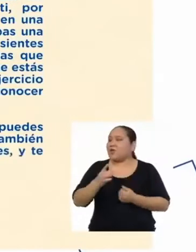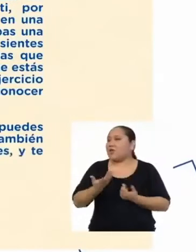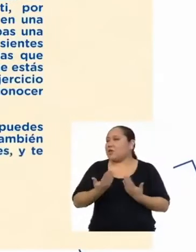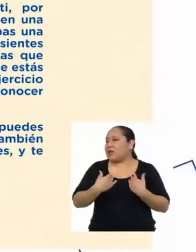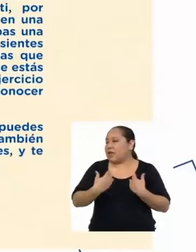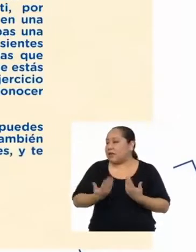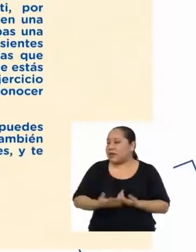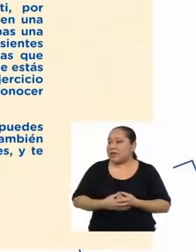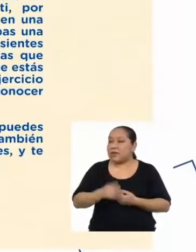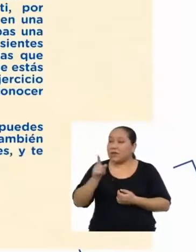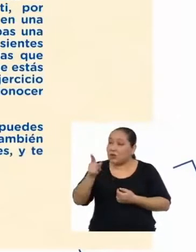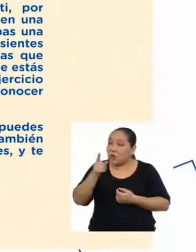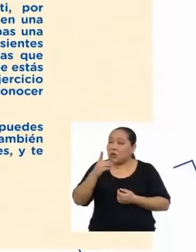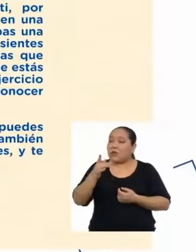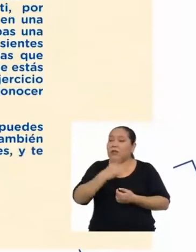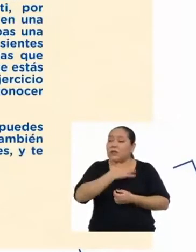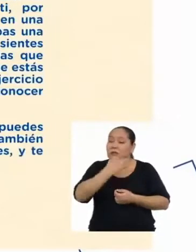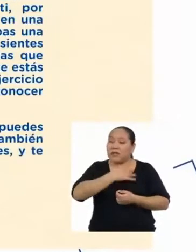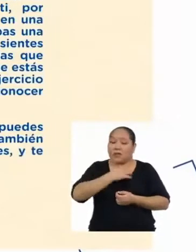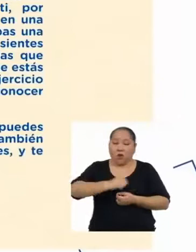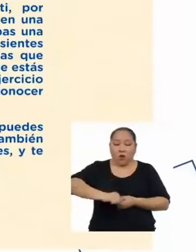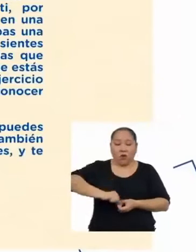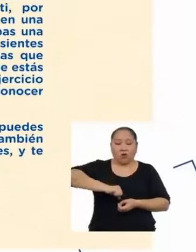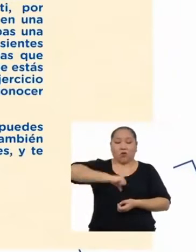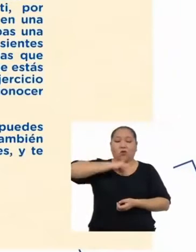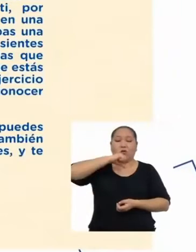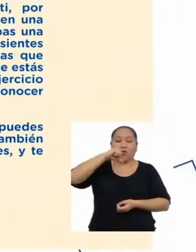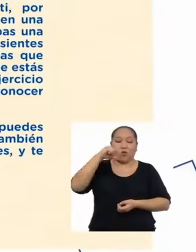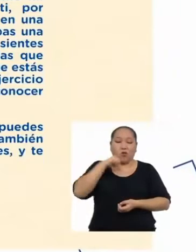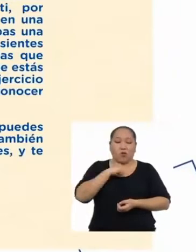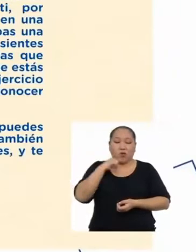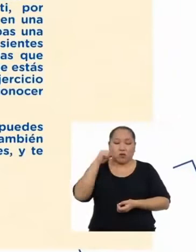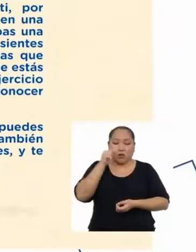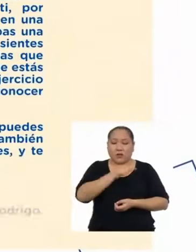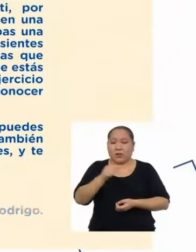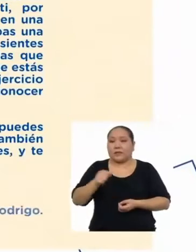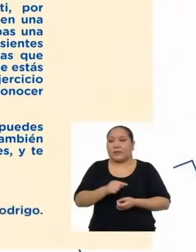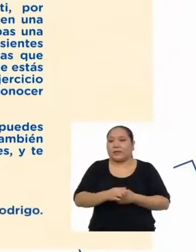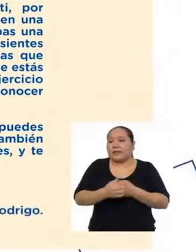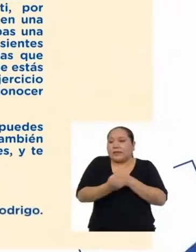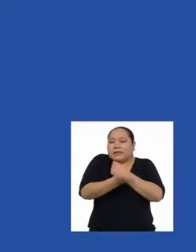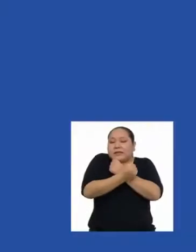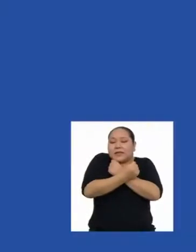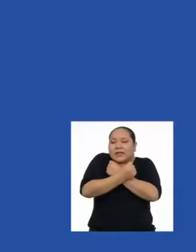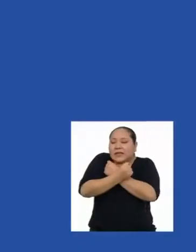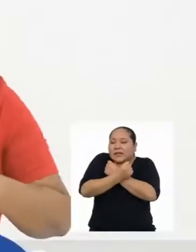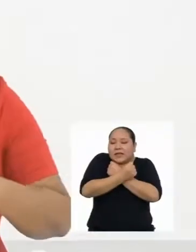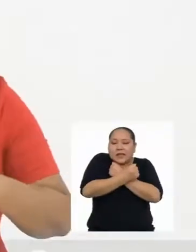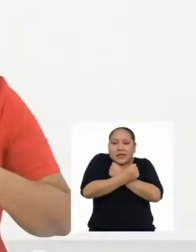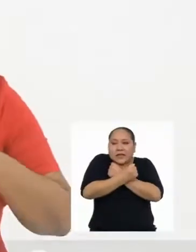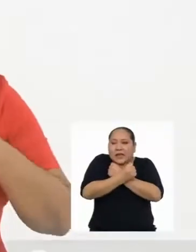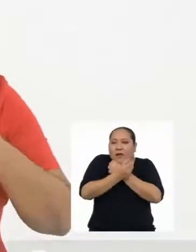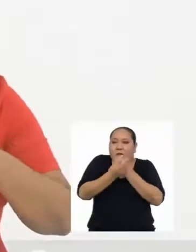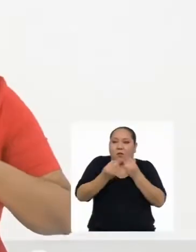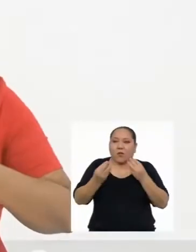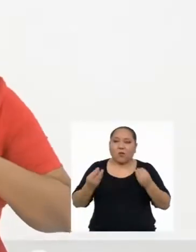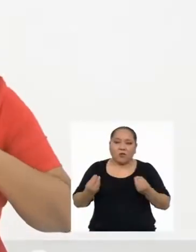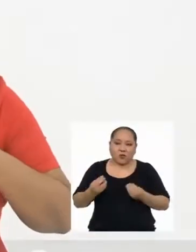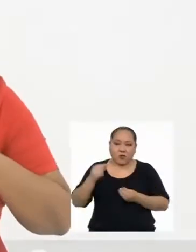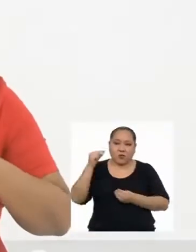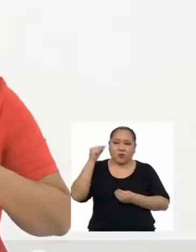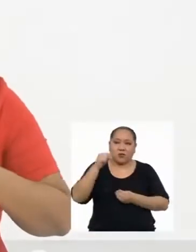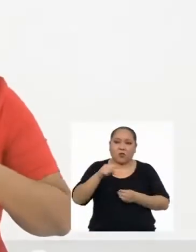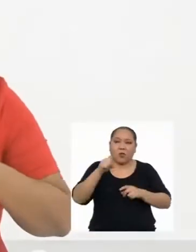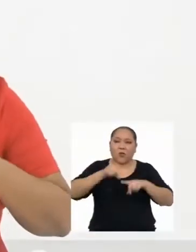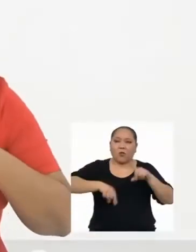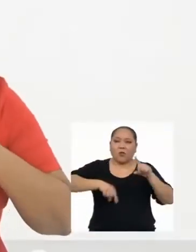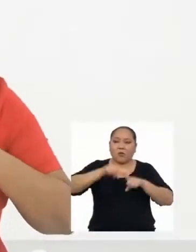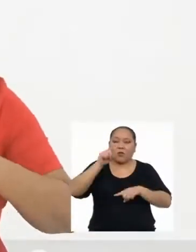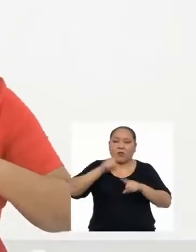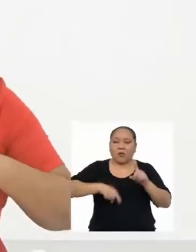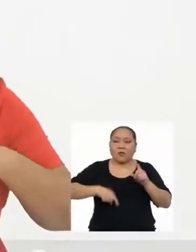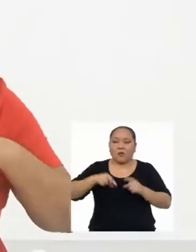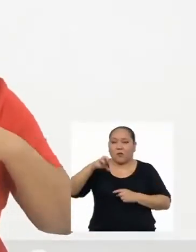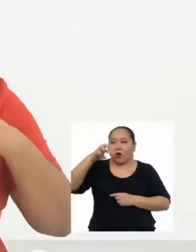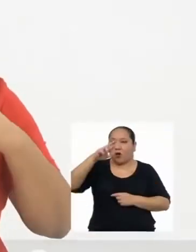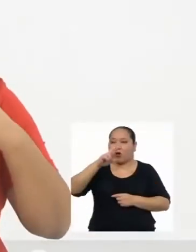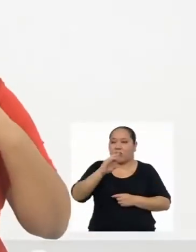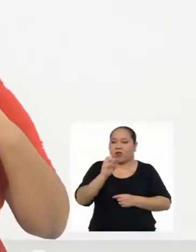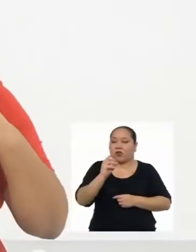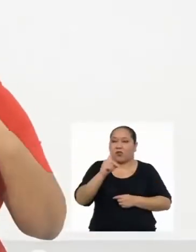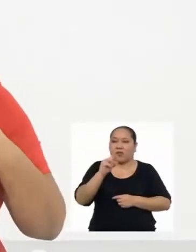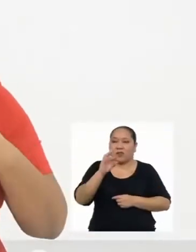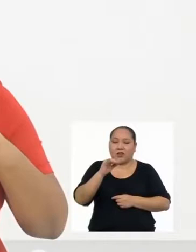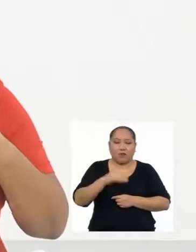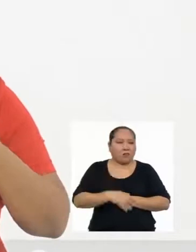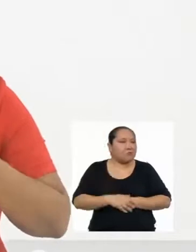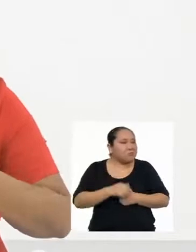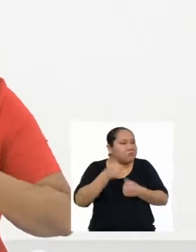ellas. Te quiere mucho, tu primo querido Rodrigo. Rodrigo, me has conmovido.